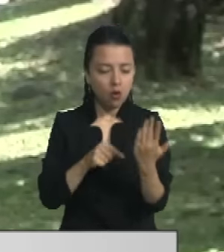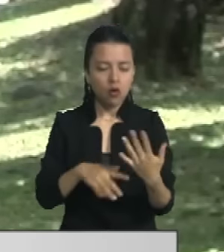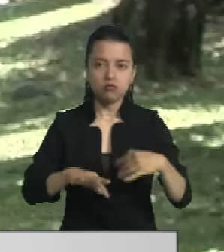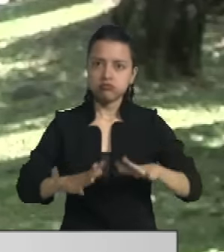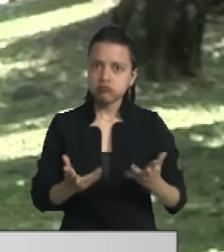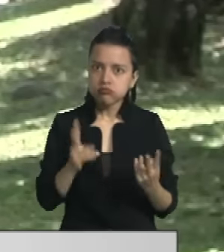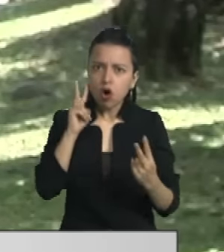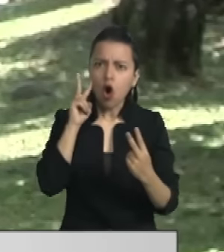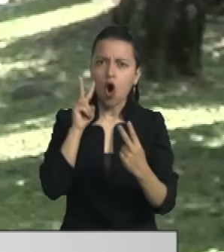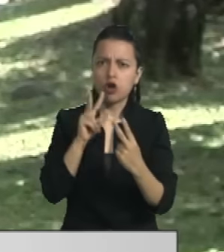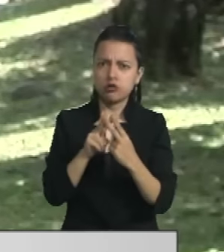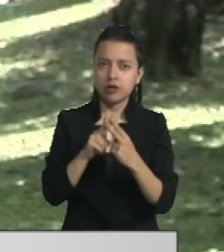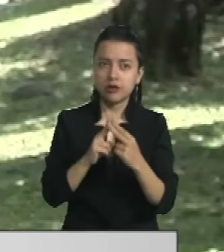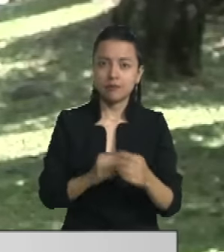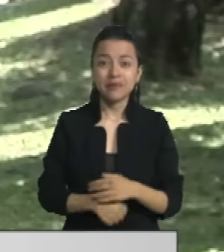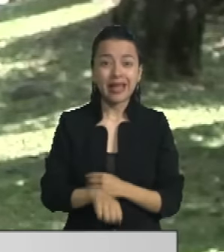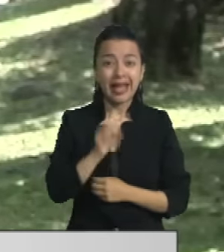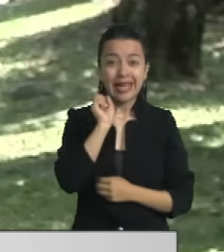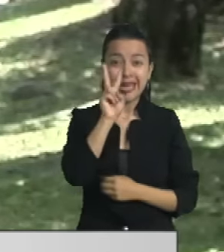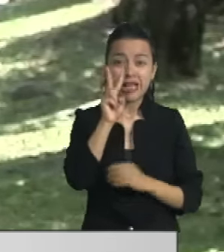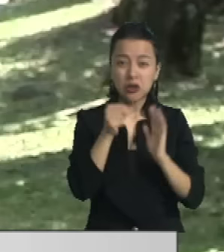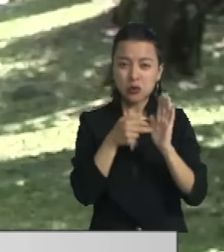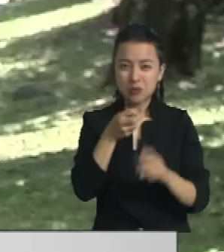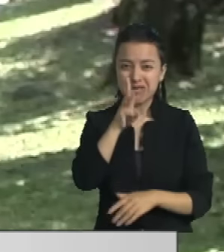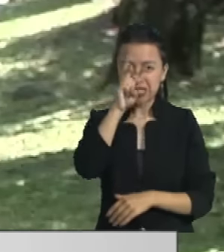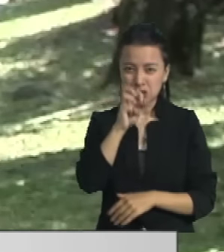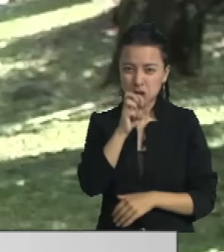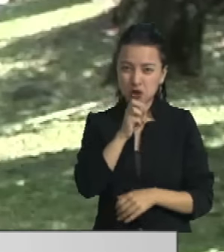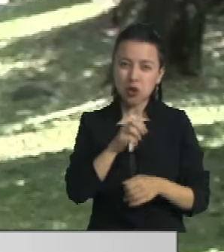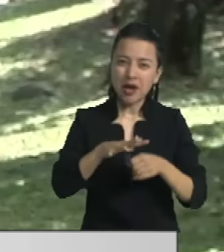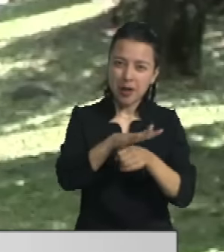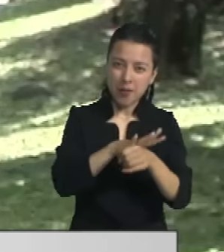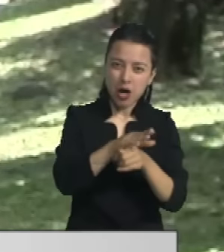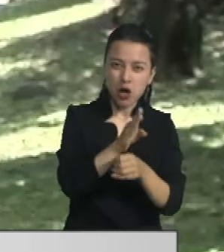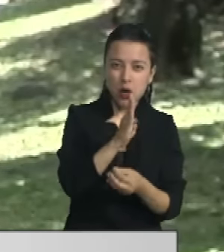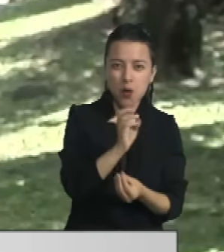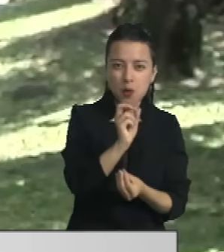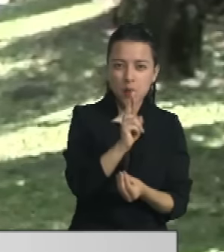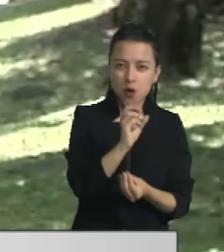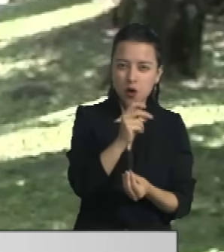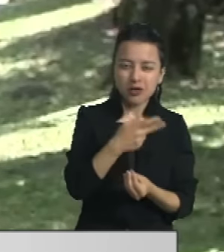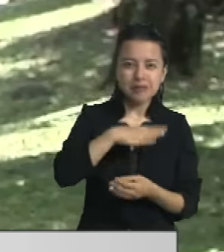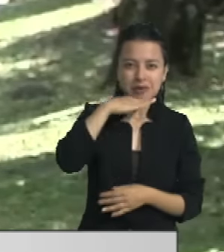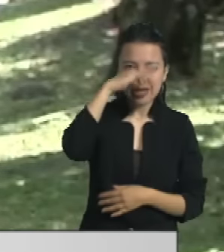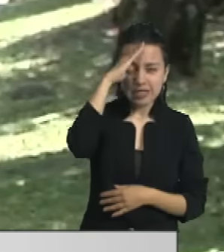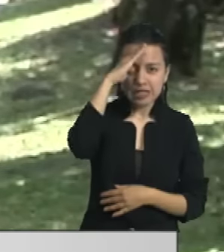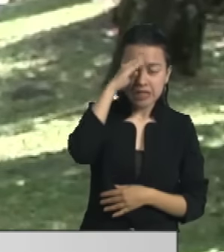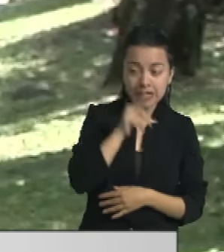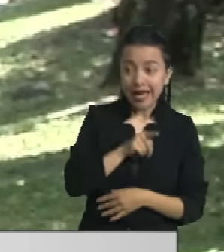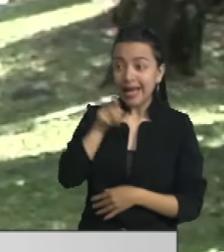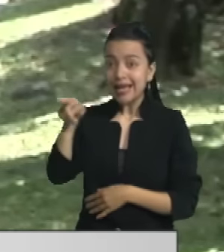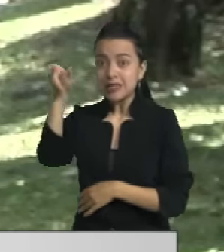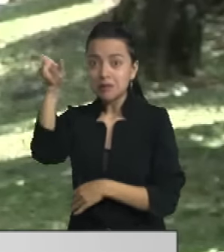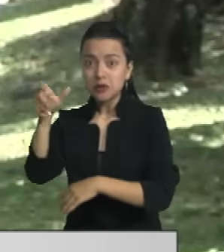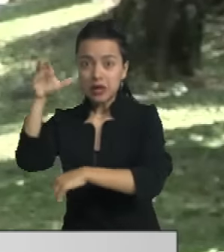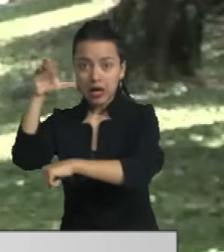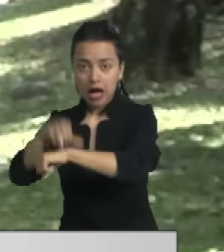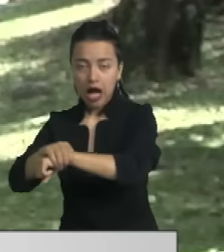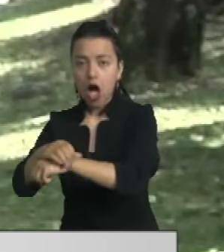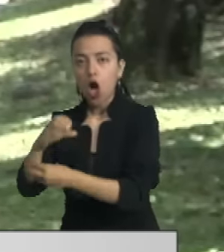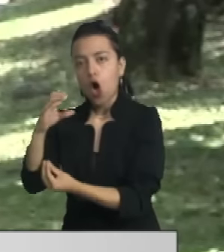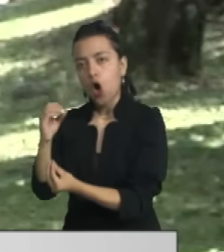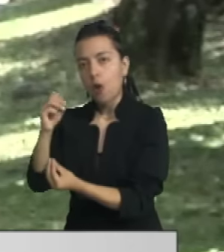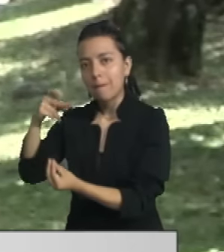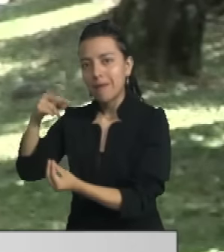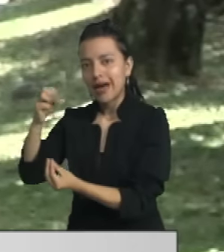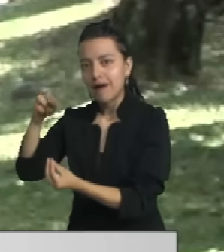en el bronze de Medellín en el año 2018 esta persona era capturada en el municipio de Copacabana el crimen ocurrió